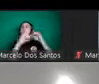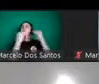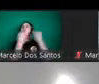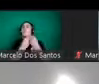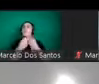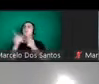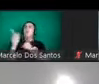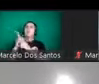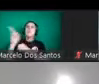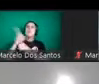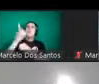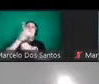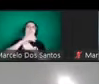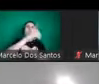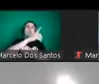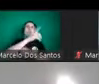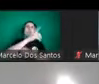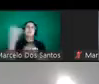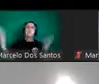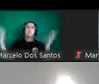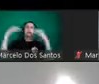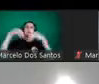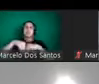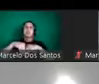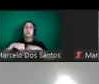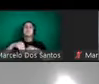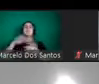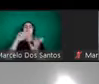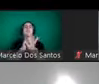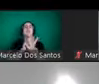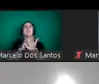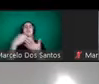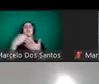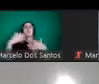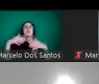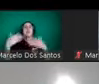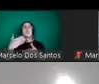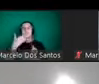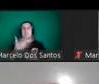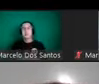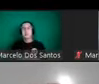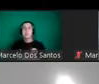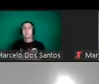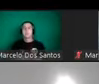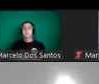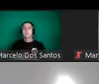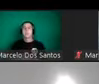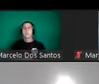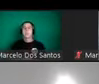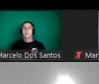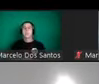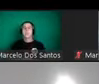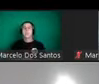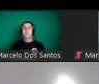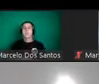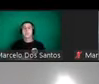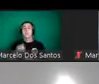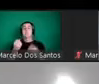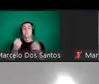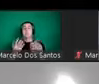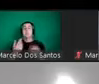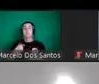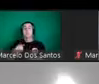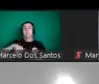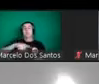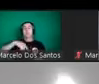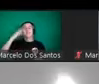esa incidencia o ese alcance, mejor dicho, de esta acción, que tiene una gran importancia, porque de esta manera